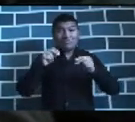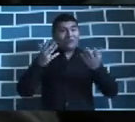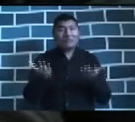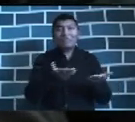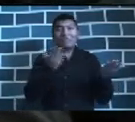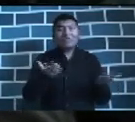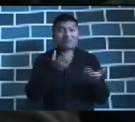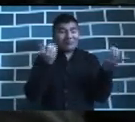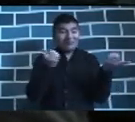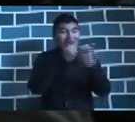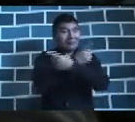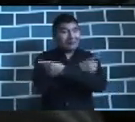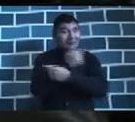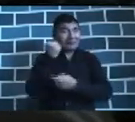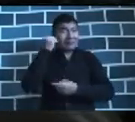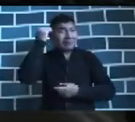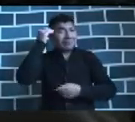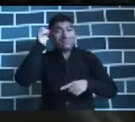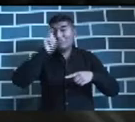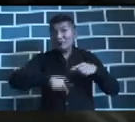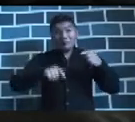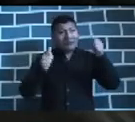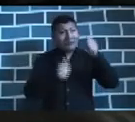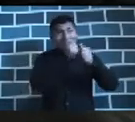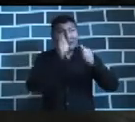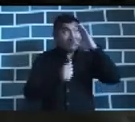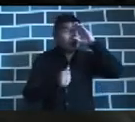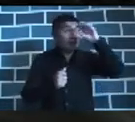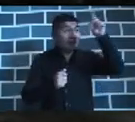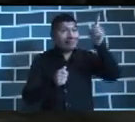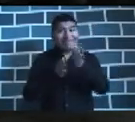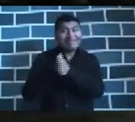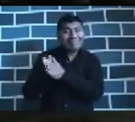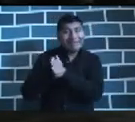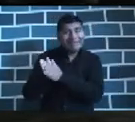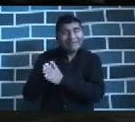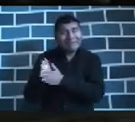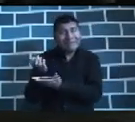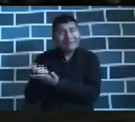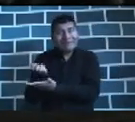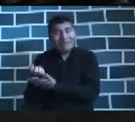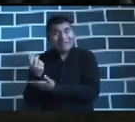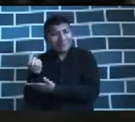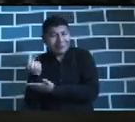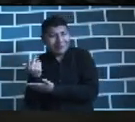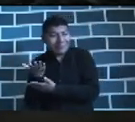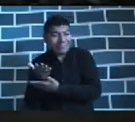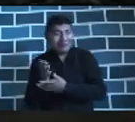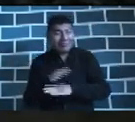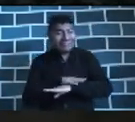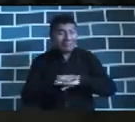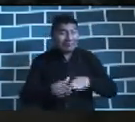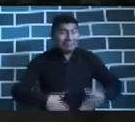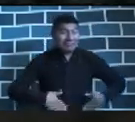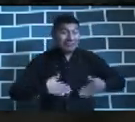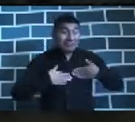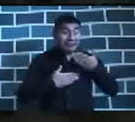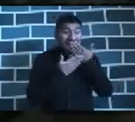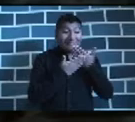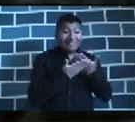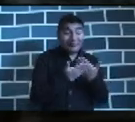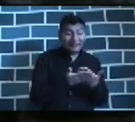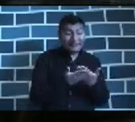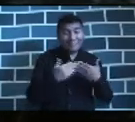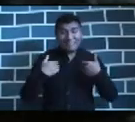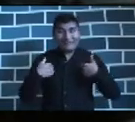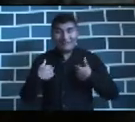no se le puede seguir a cristo por intereses ni económicos ni para vivir mejor ni